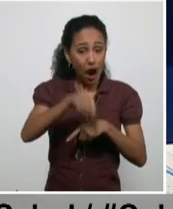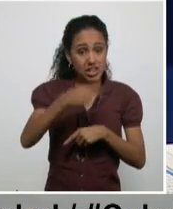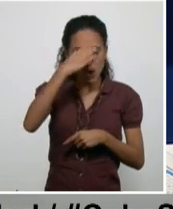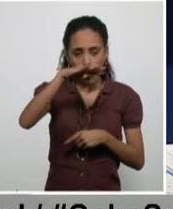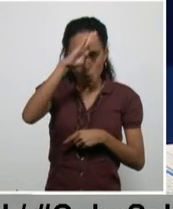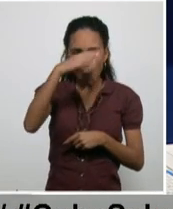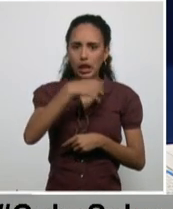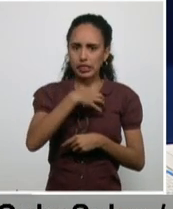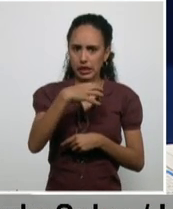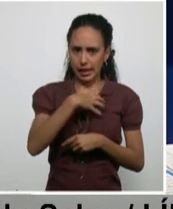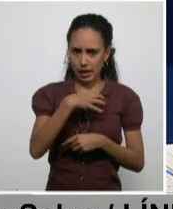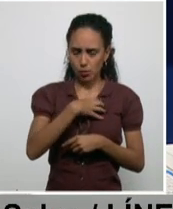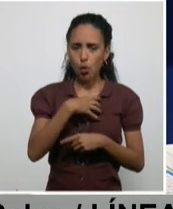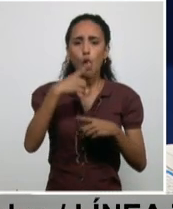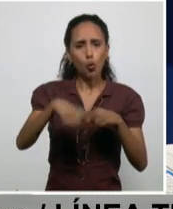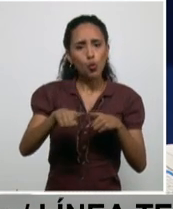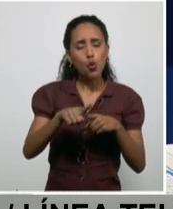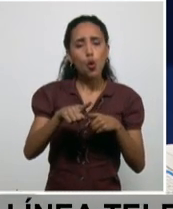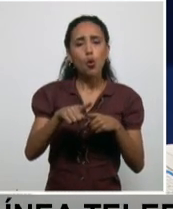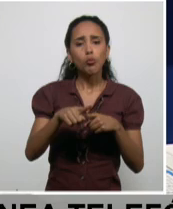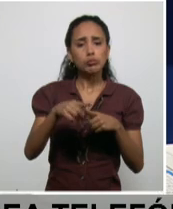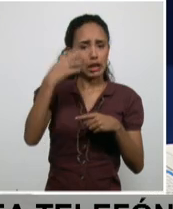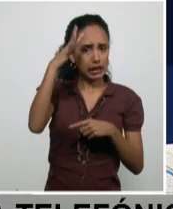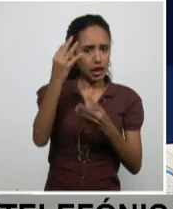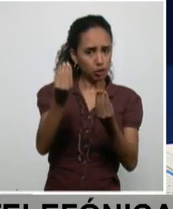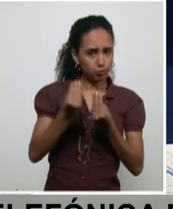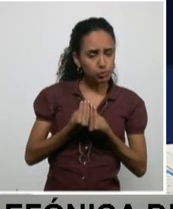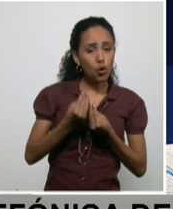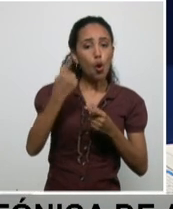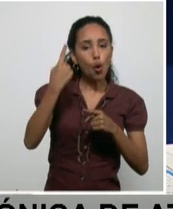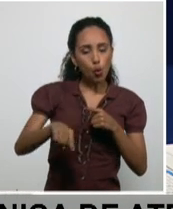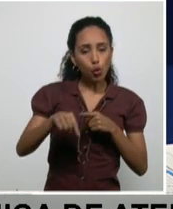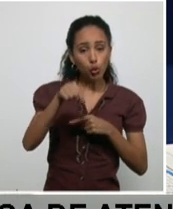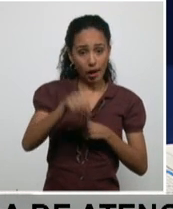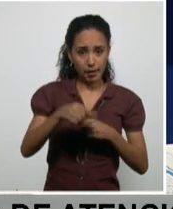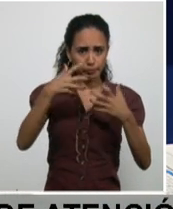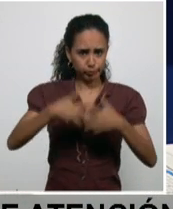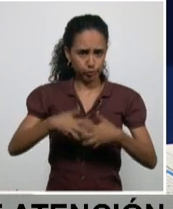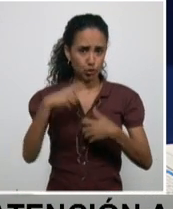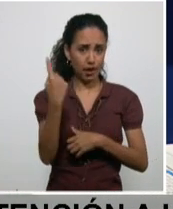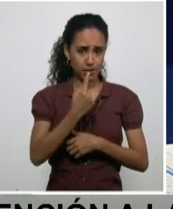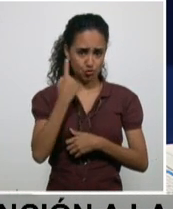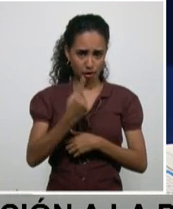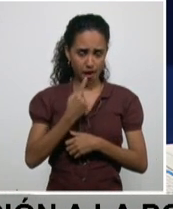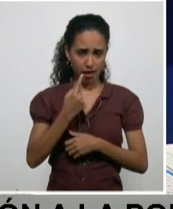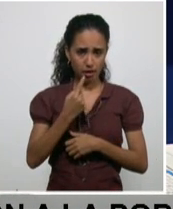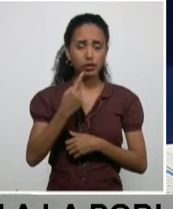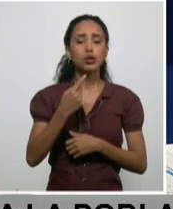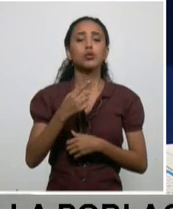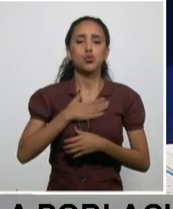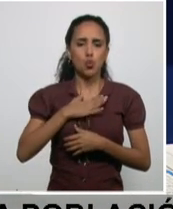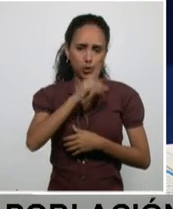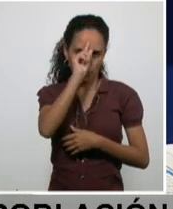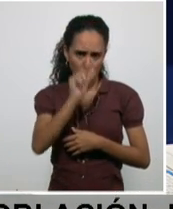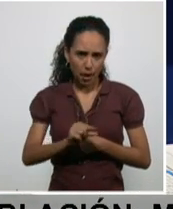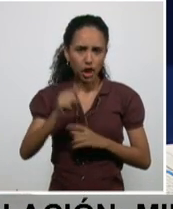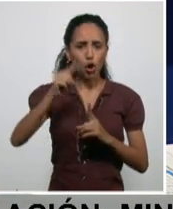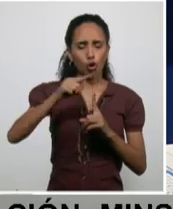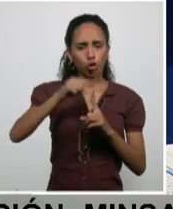importados y de producción nacional, y nuestros profesionales, técnicos y trabajadores lo tienen para su utilización.